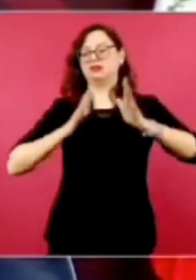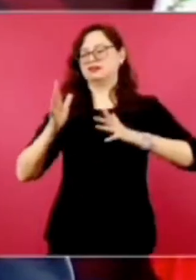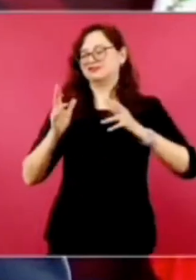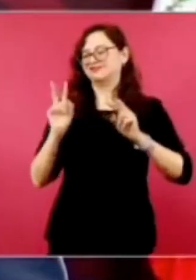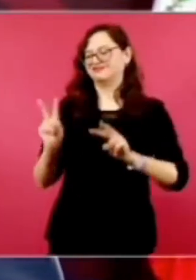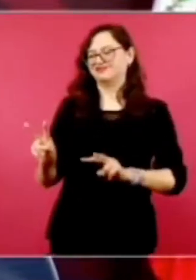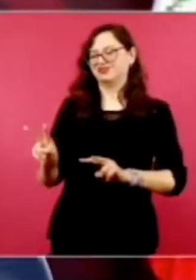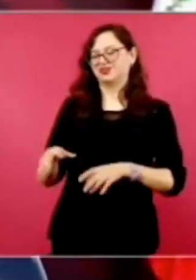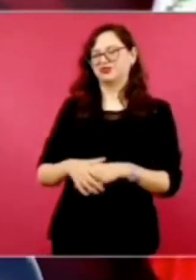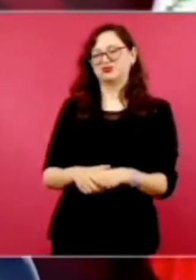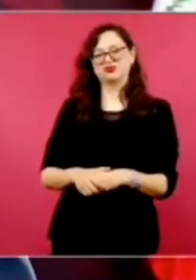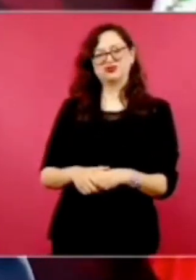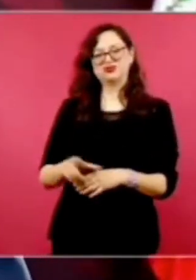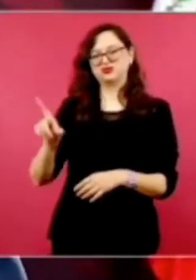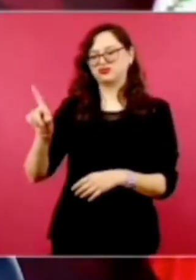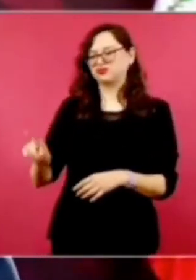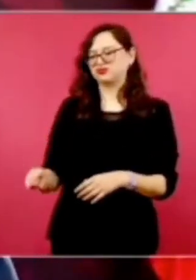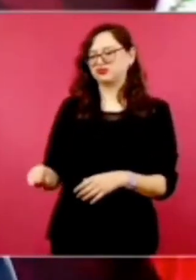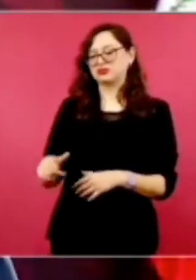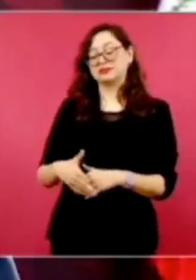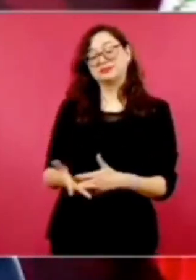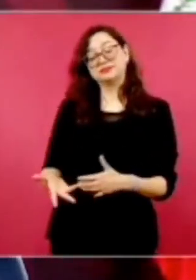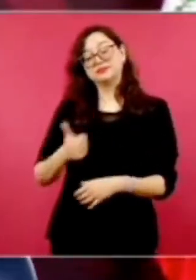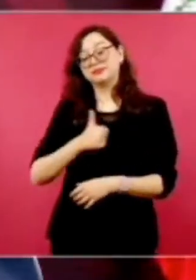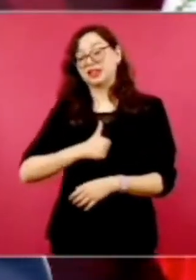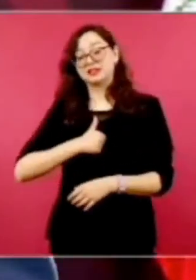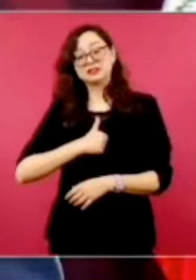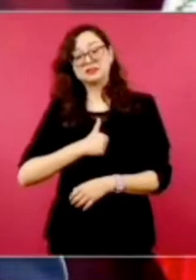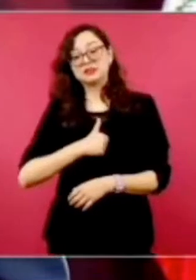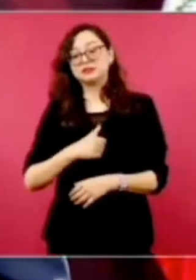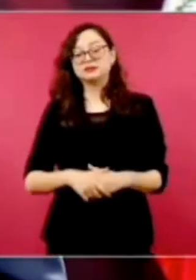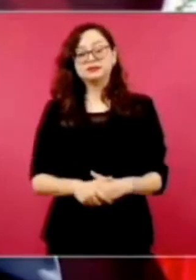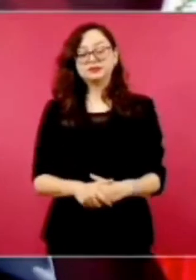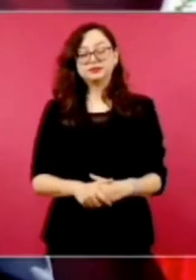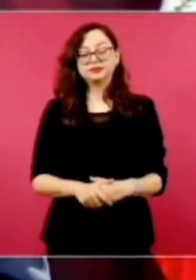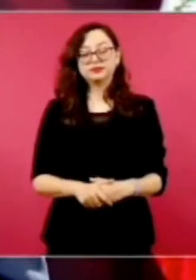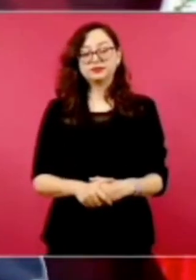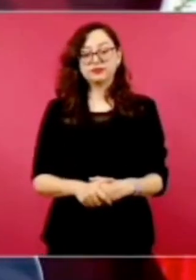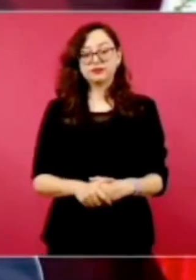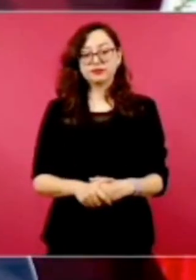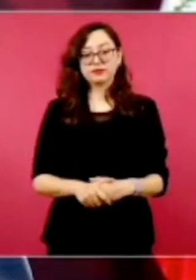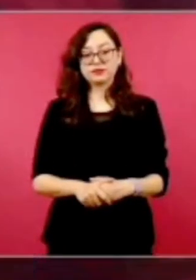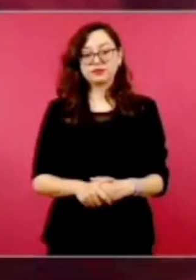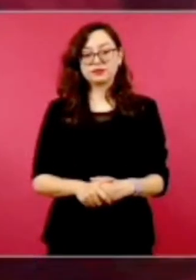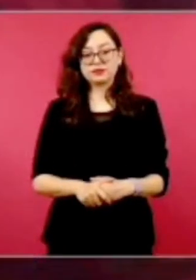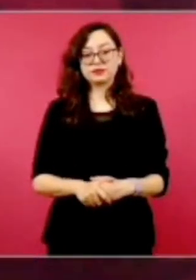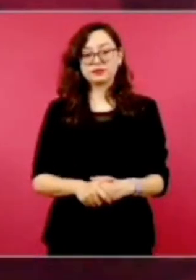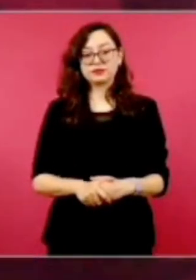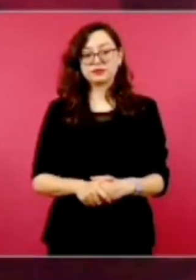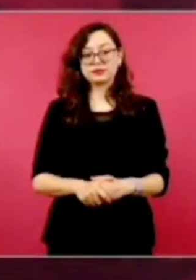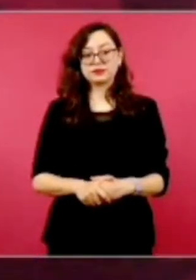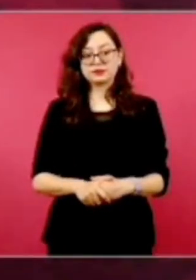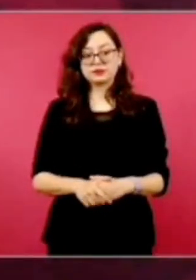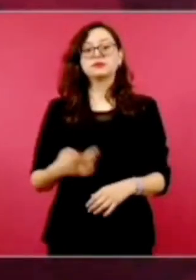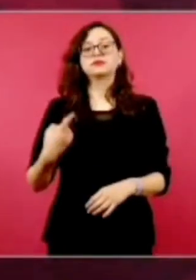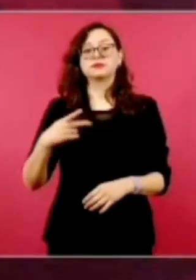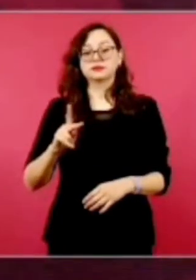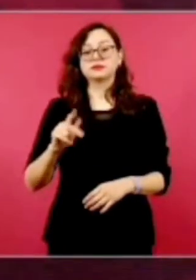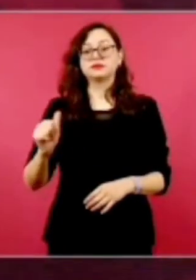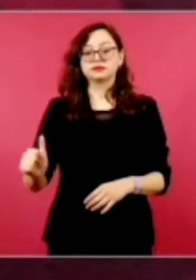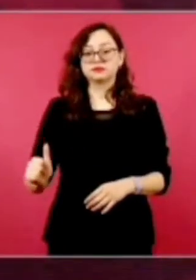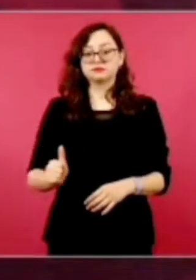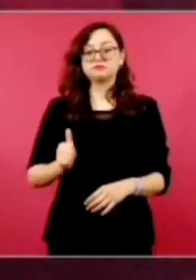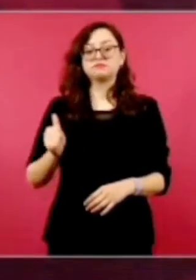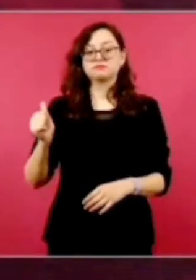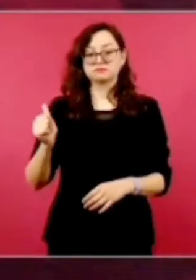Pero fíjese, aquí aprovecho para hacer un reconocimiento. No les va a ir